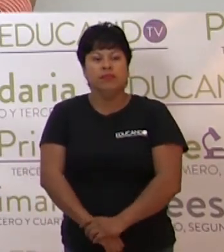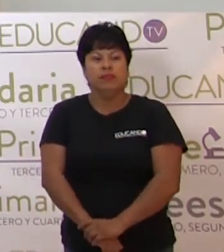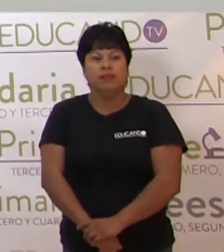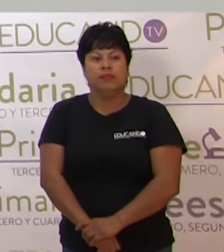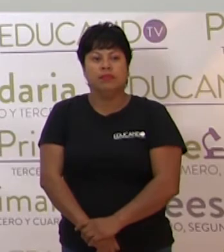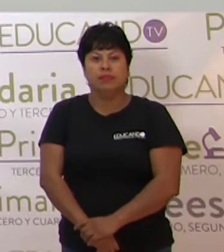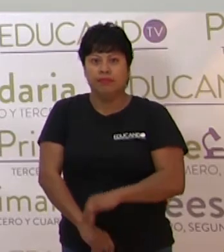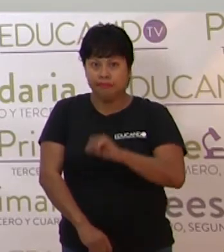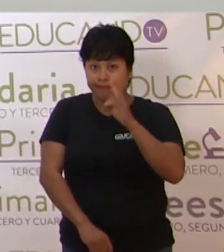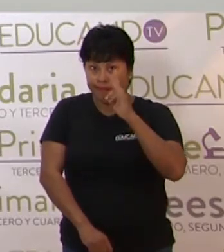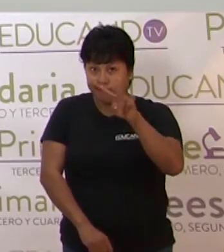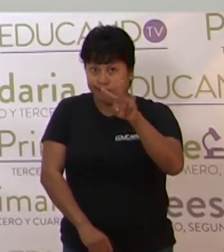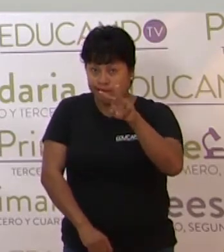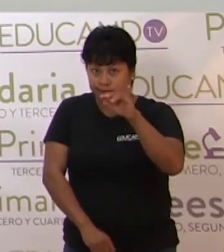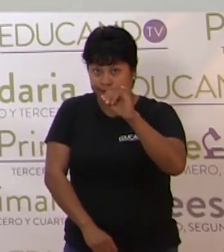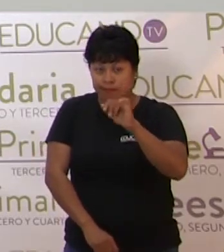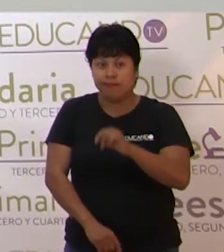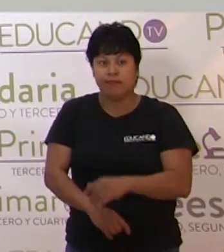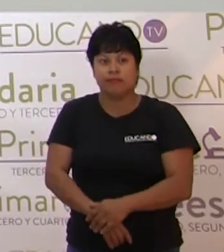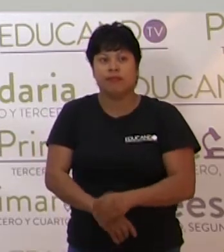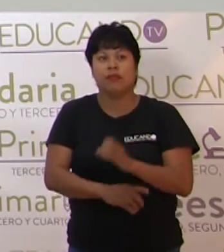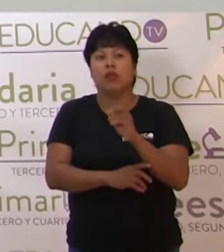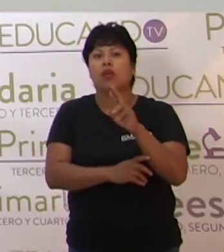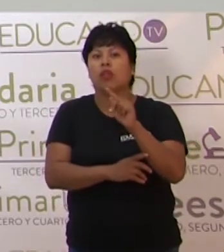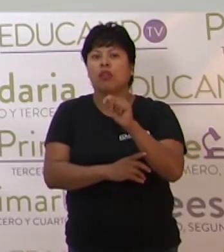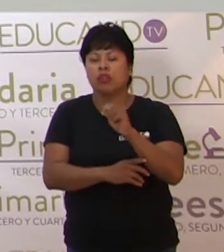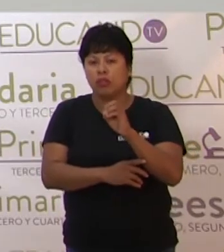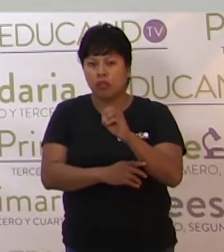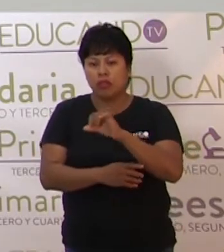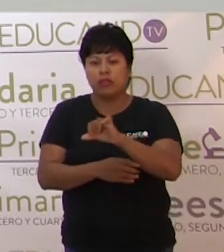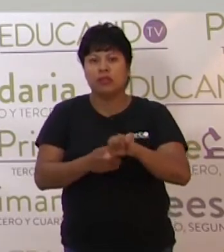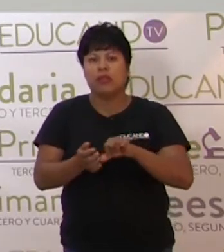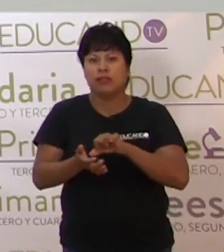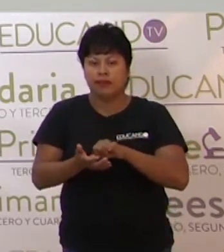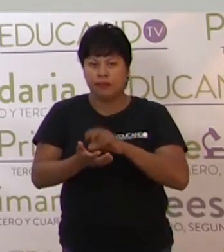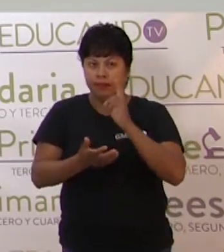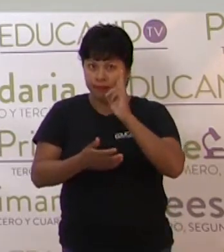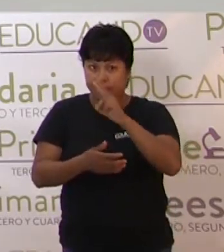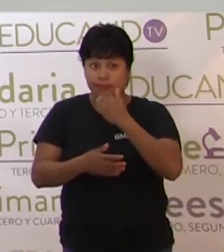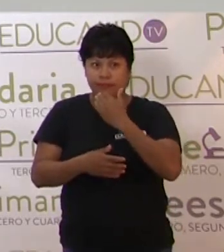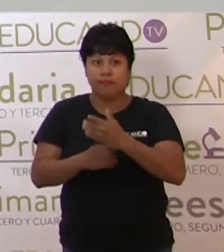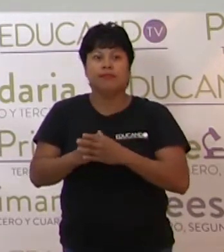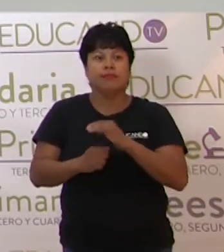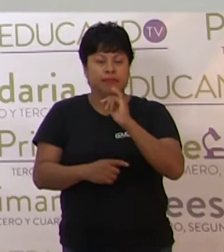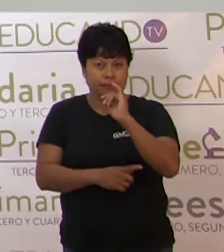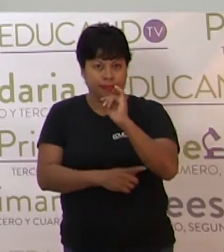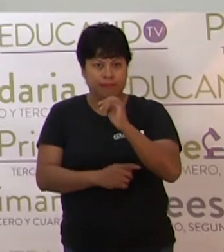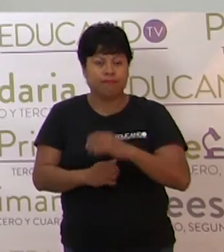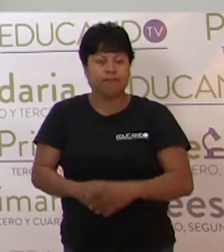si se alcanza a ver otro centro más o menos otro centro